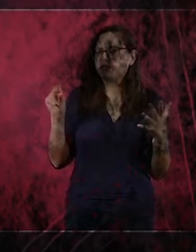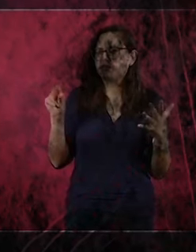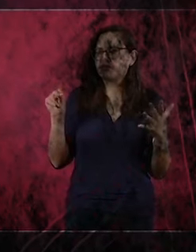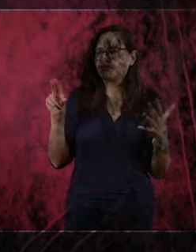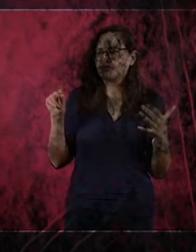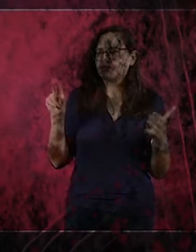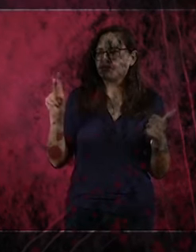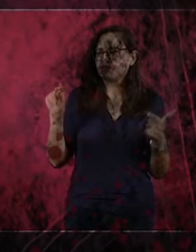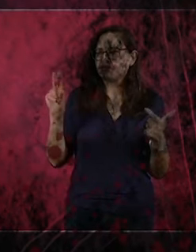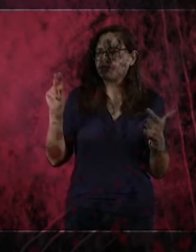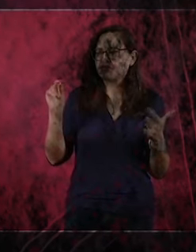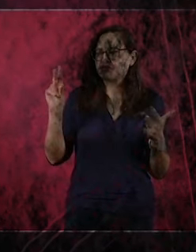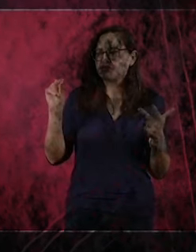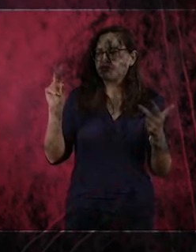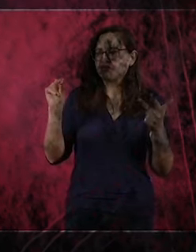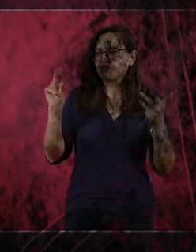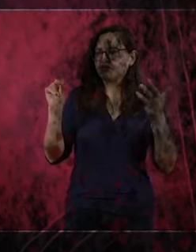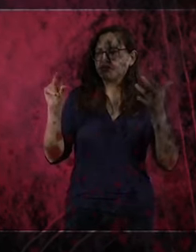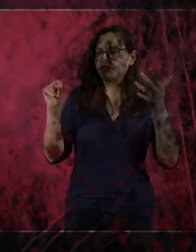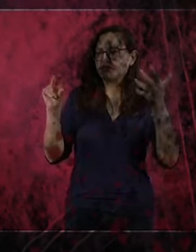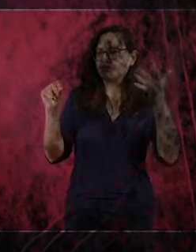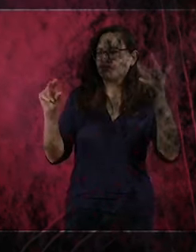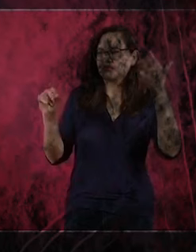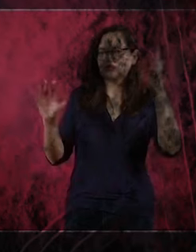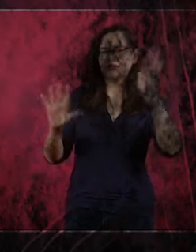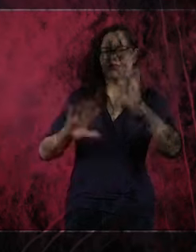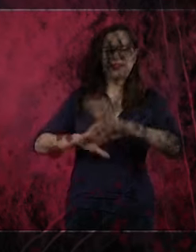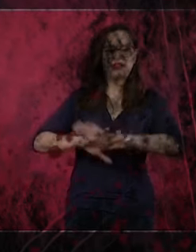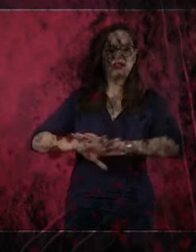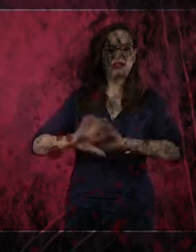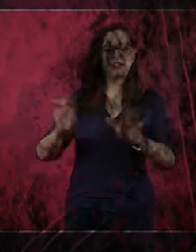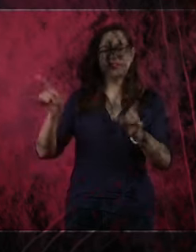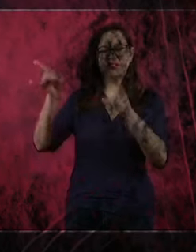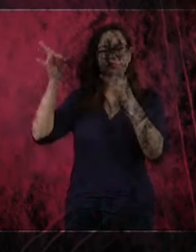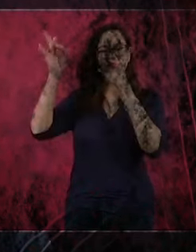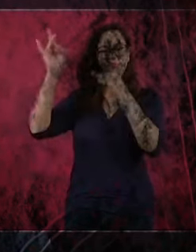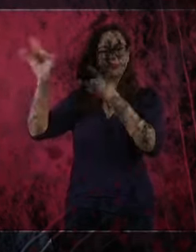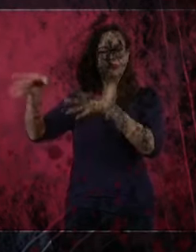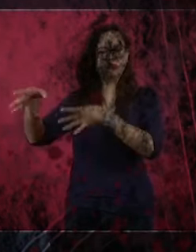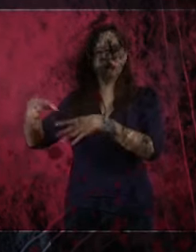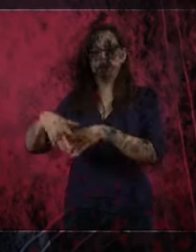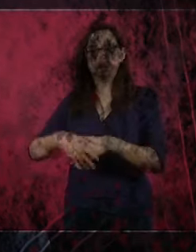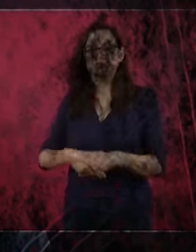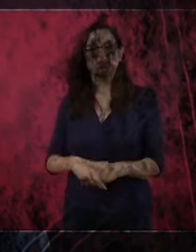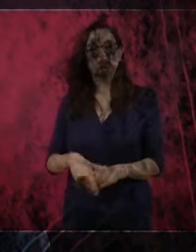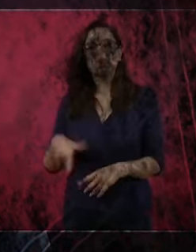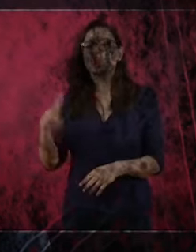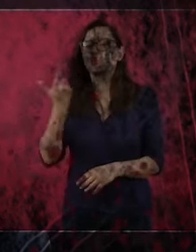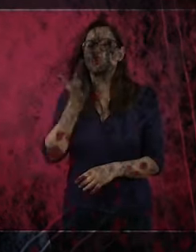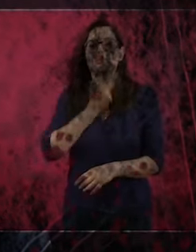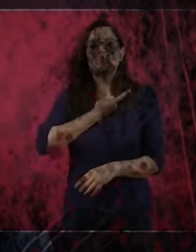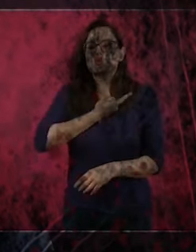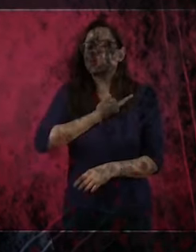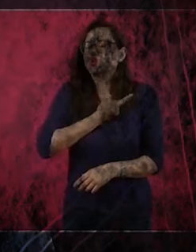oposición que se dé cuenta de esto pues tiene que dejarlo pasar porque al final lo que tiene que buscar según lo que